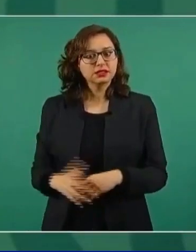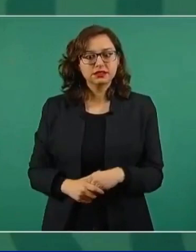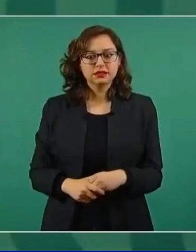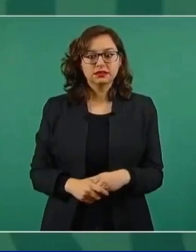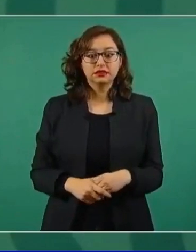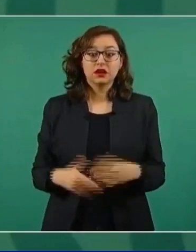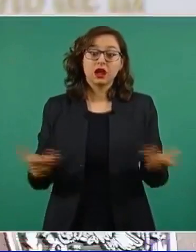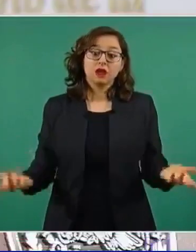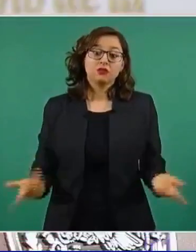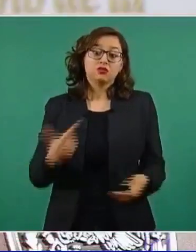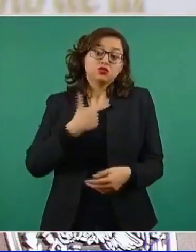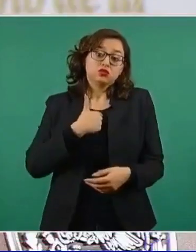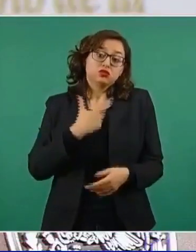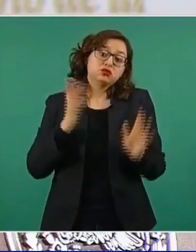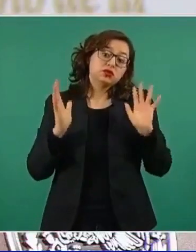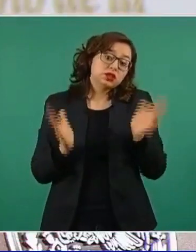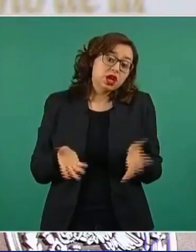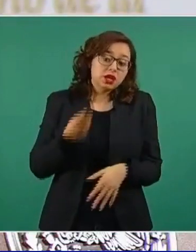voy a aceptar